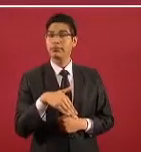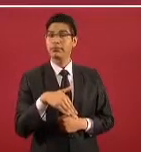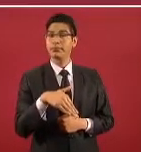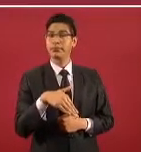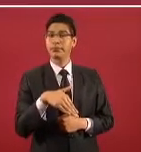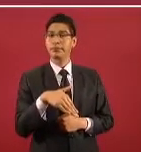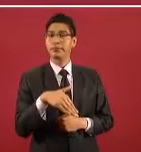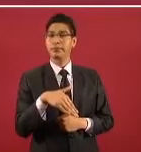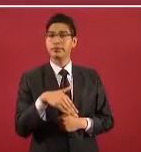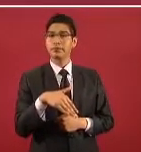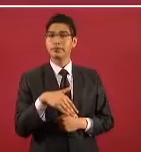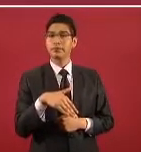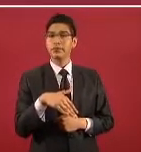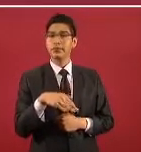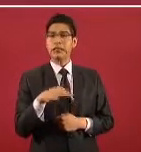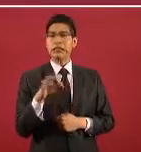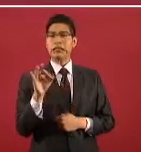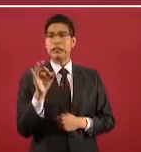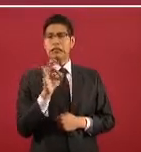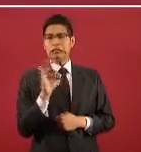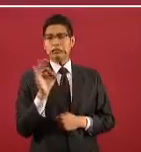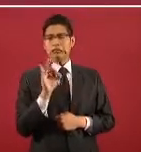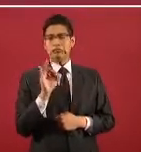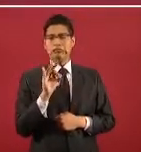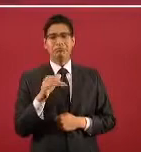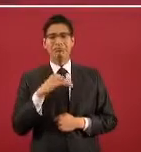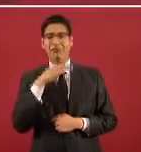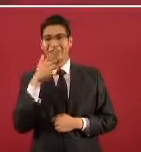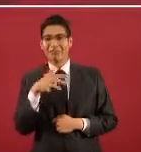que nos hace mal la corrupción?